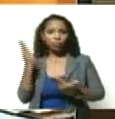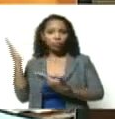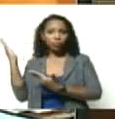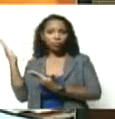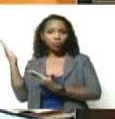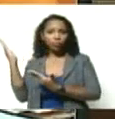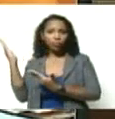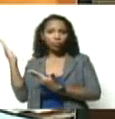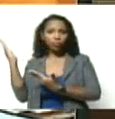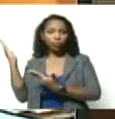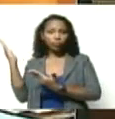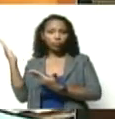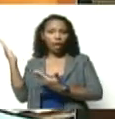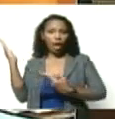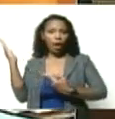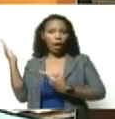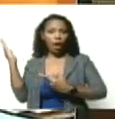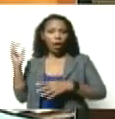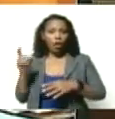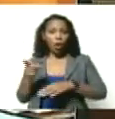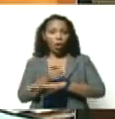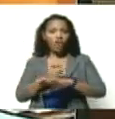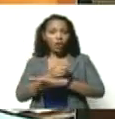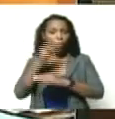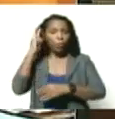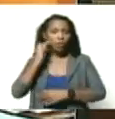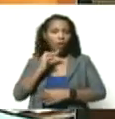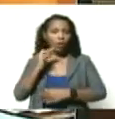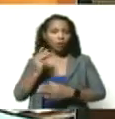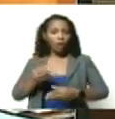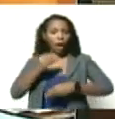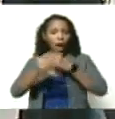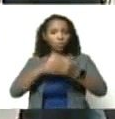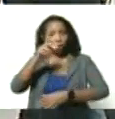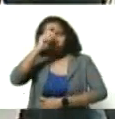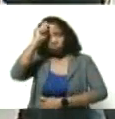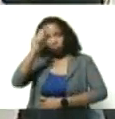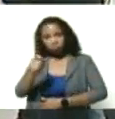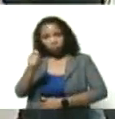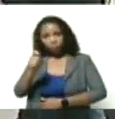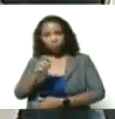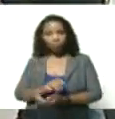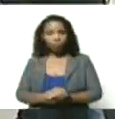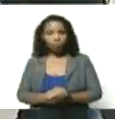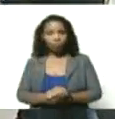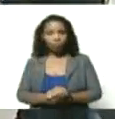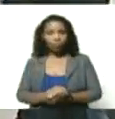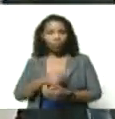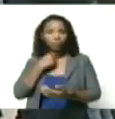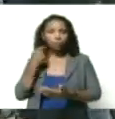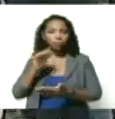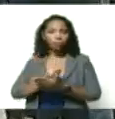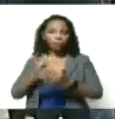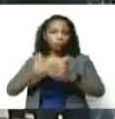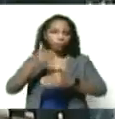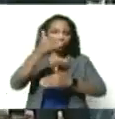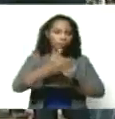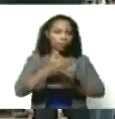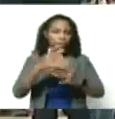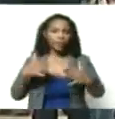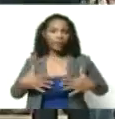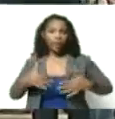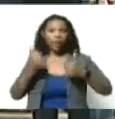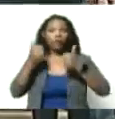Herrera. El gobierno bolivariano le ha rendido pues estos homenajes póstumos para